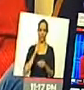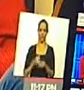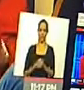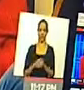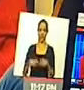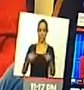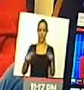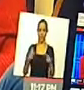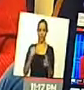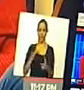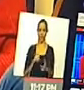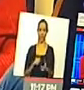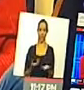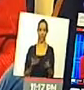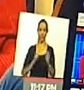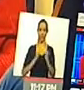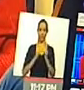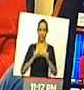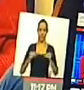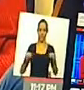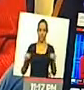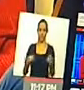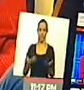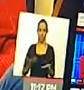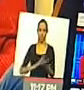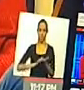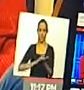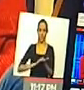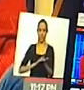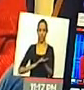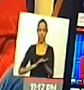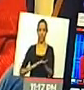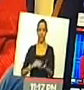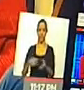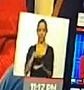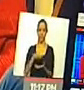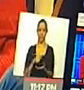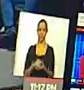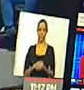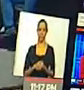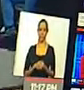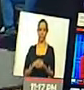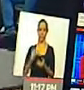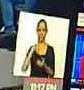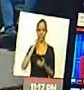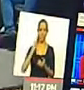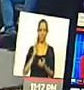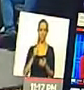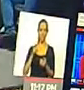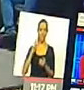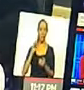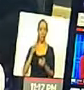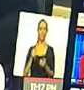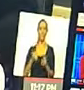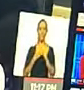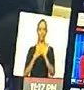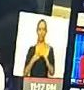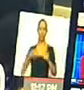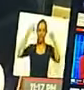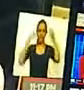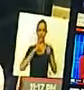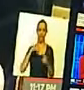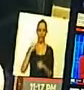Bueno, se articuló y se pudo solventar esa falla que teníamos ahí. Mira, apareció William Grunfield. Vamos a ver qué fue lo que dijo. Chávez el Nuestro en ZK,